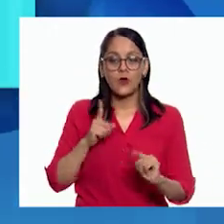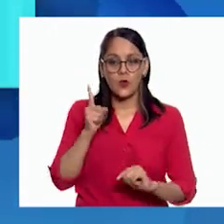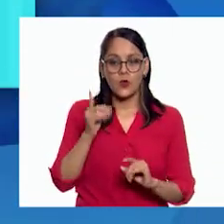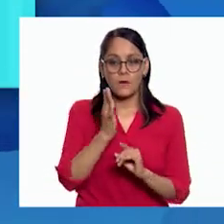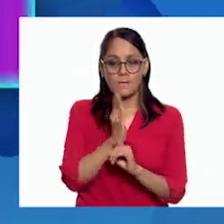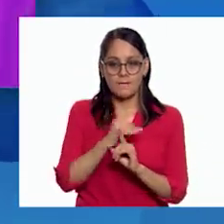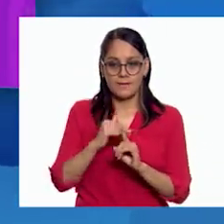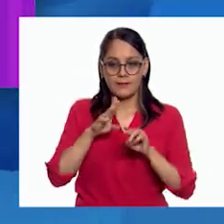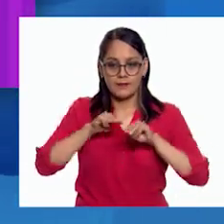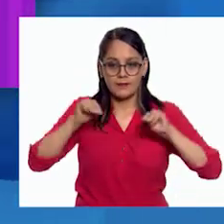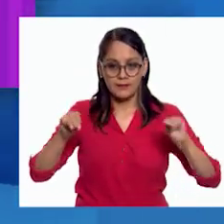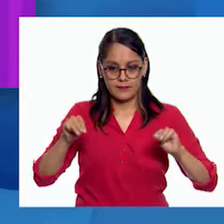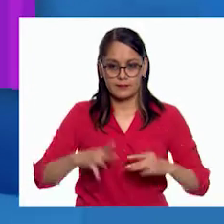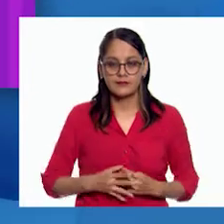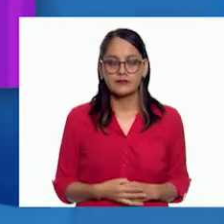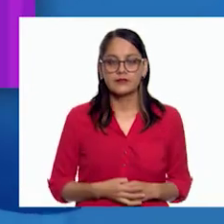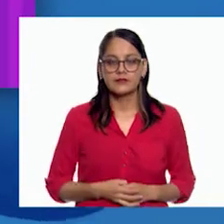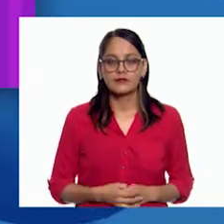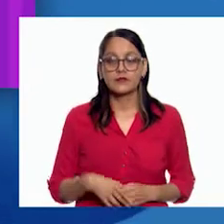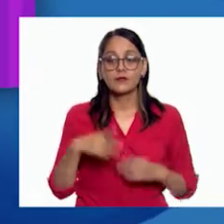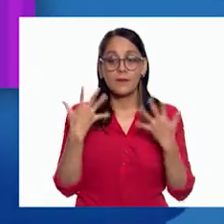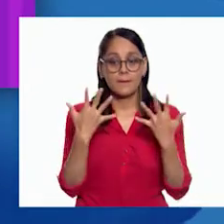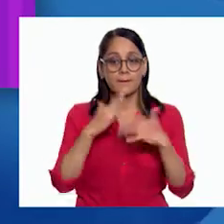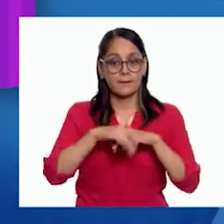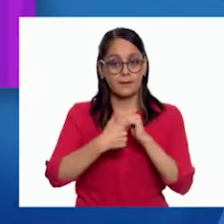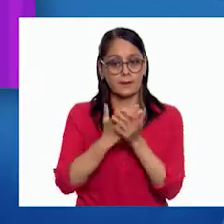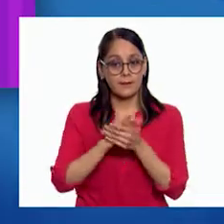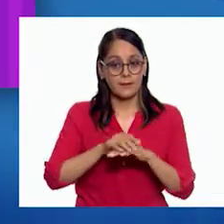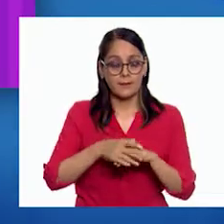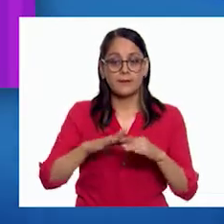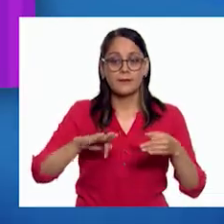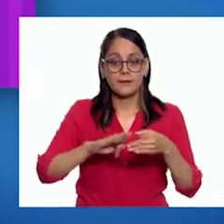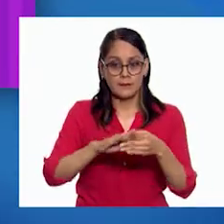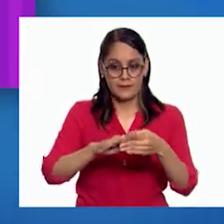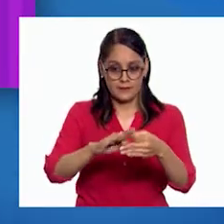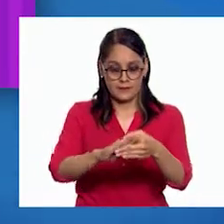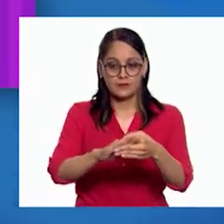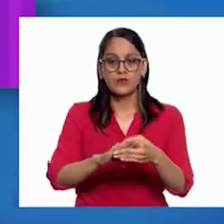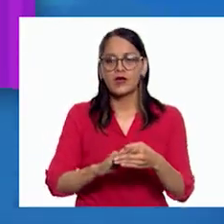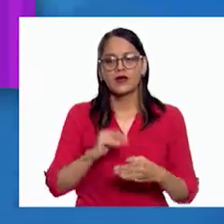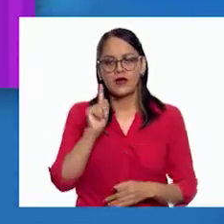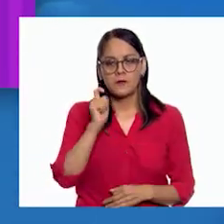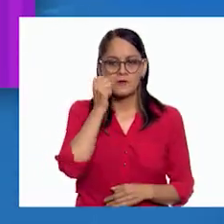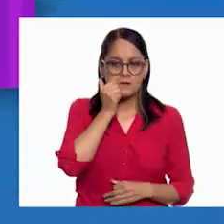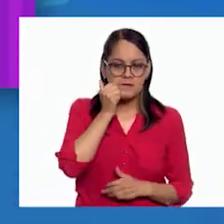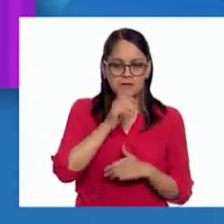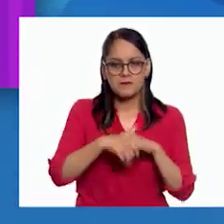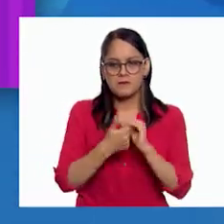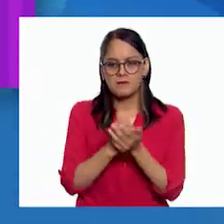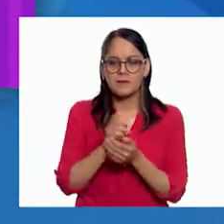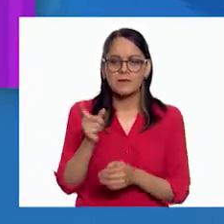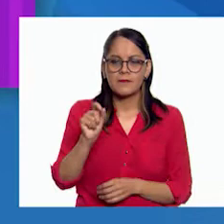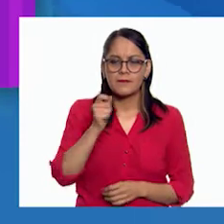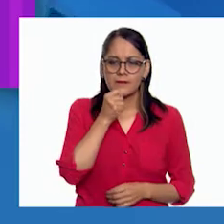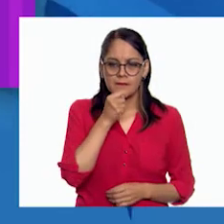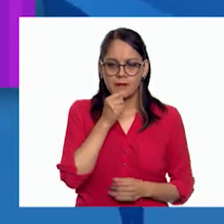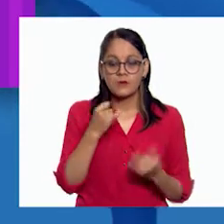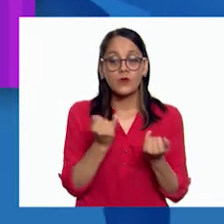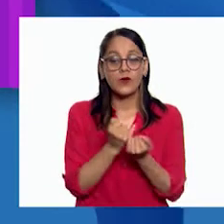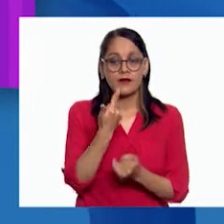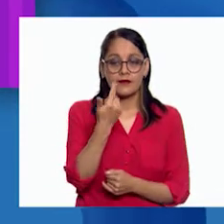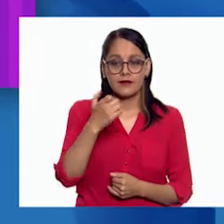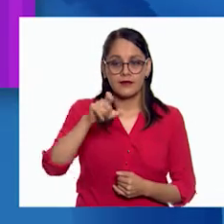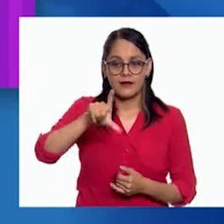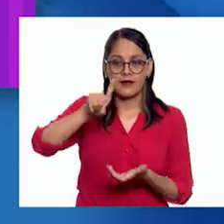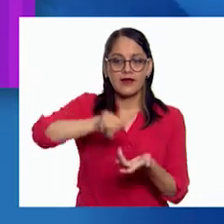y medio entre tú y los demás. Lávate las manos muy seguido con agua y jabón por lo menos durante 20 segundos o aplica